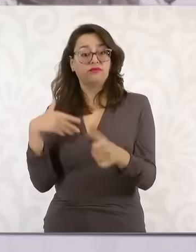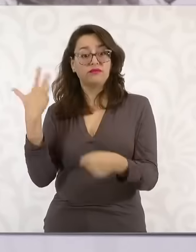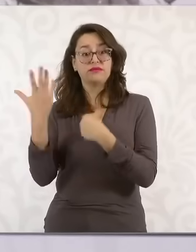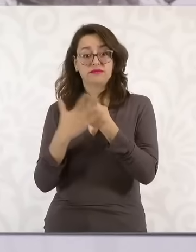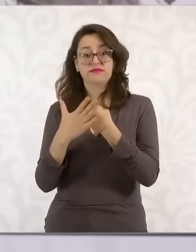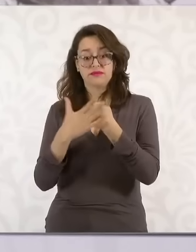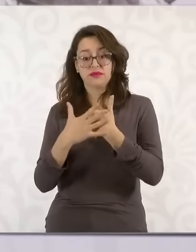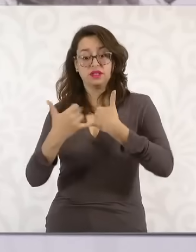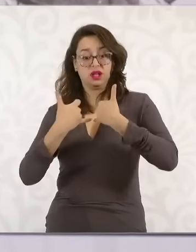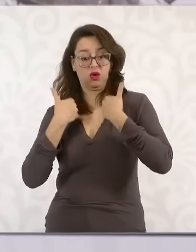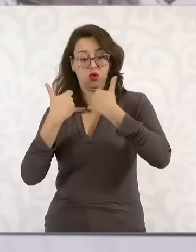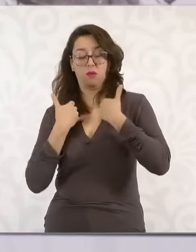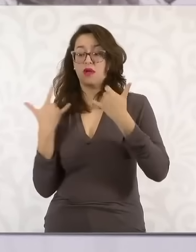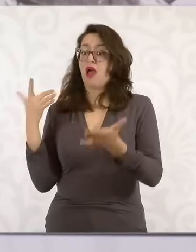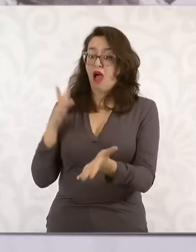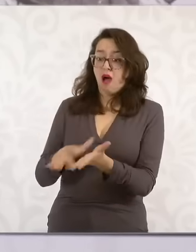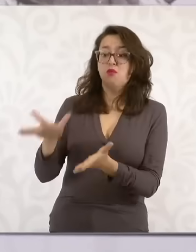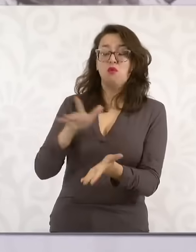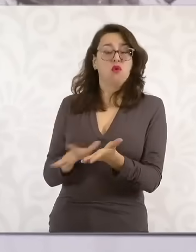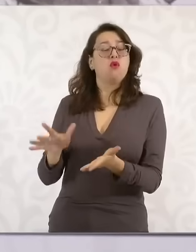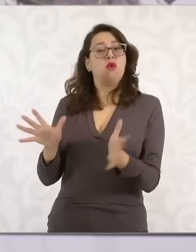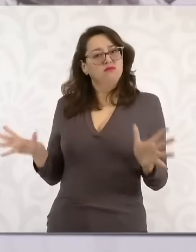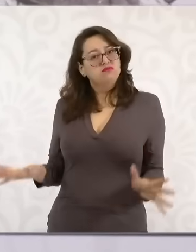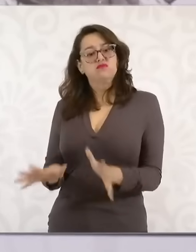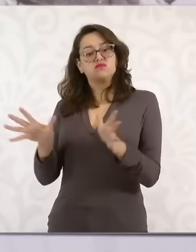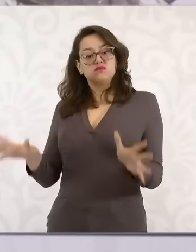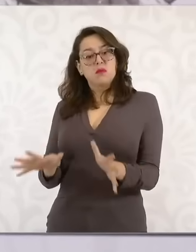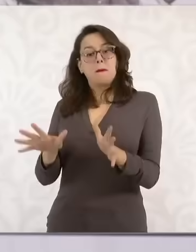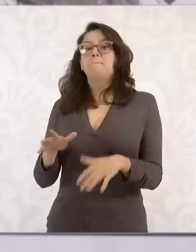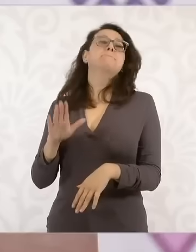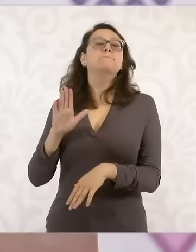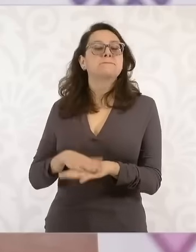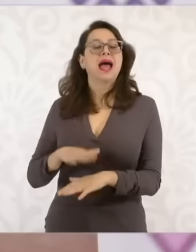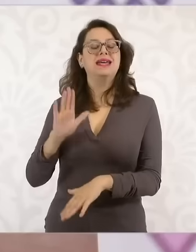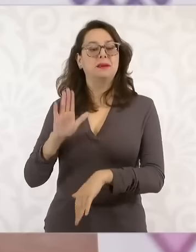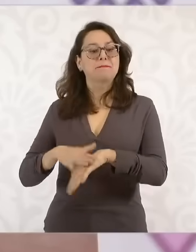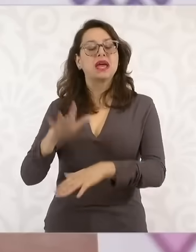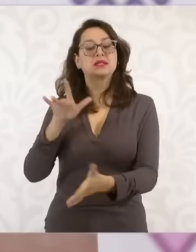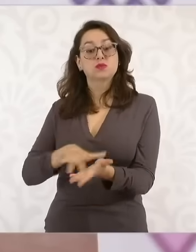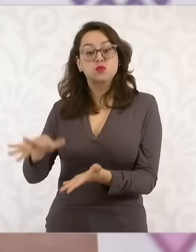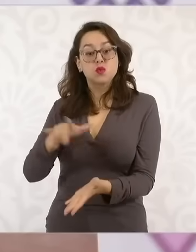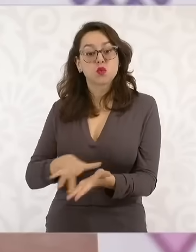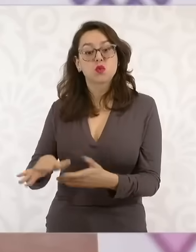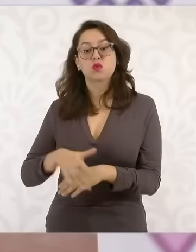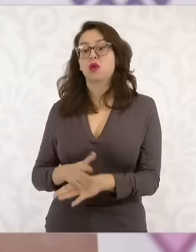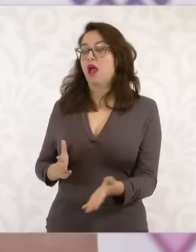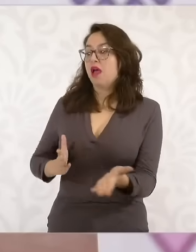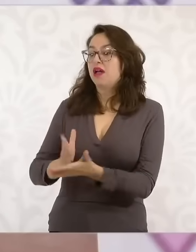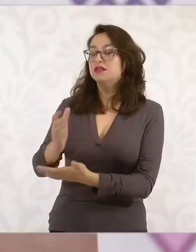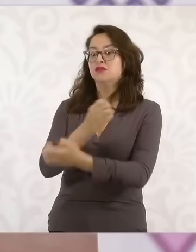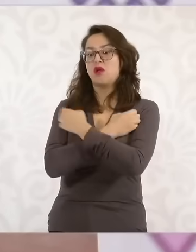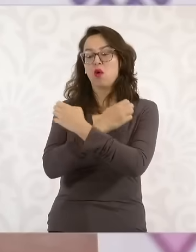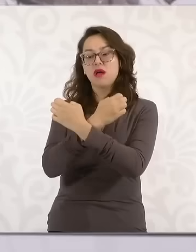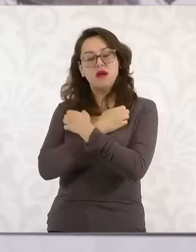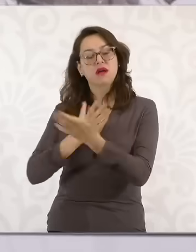a los jóvenes, más que económico, es un apoyo para más acceso a la educación, a la cultura,